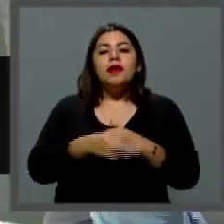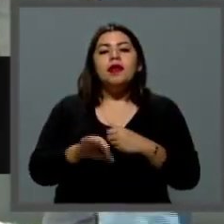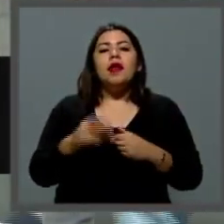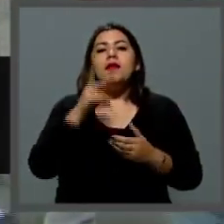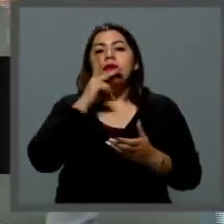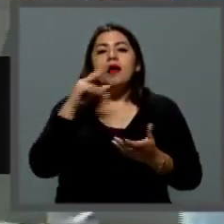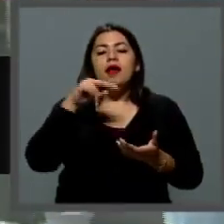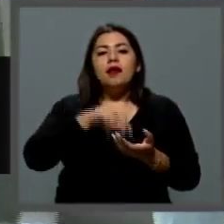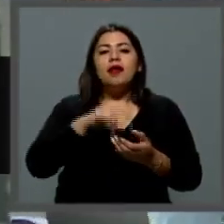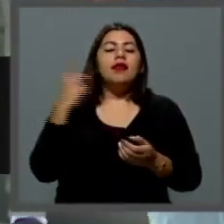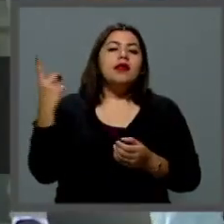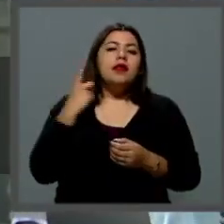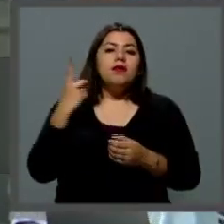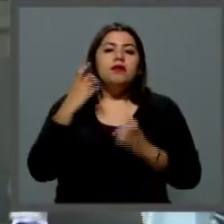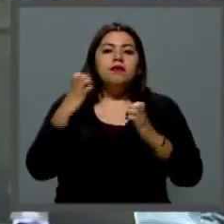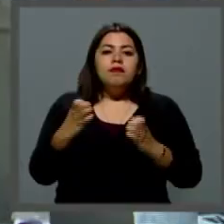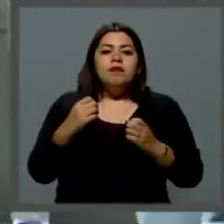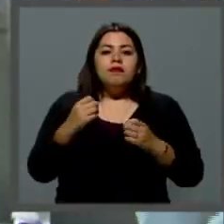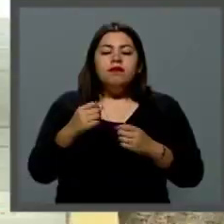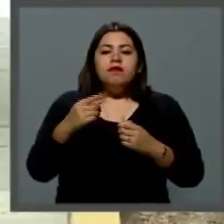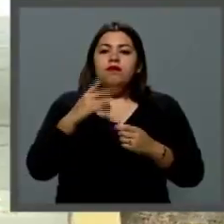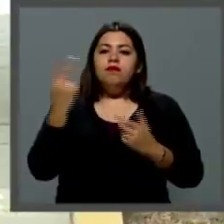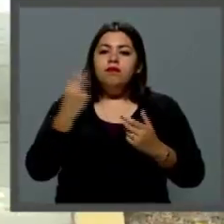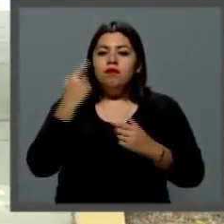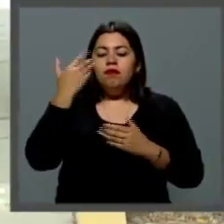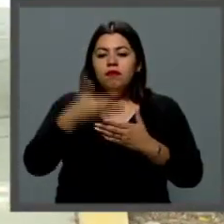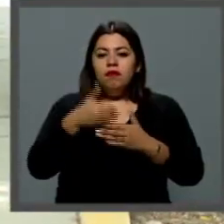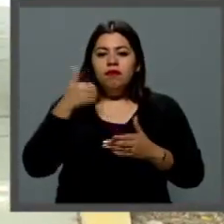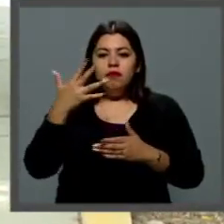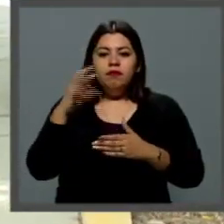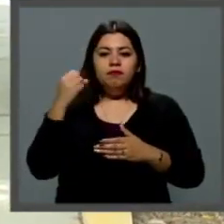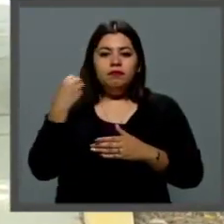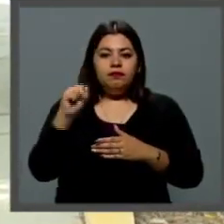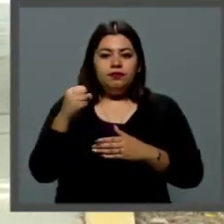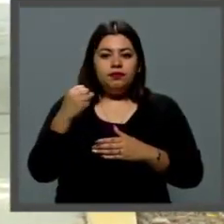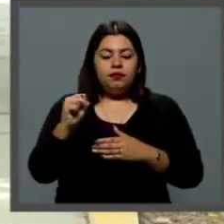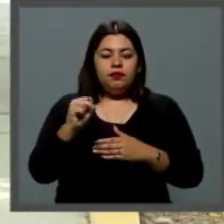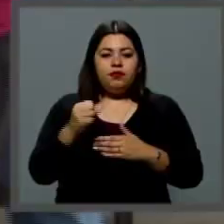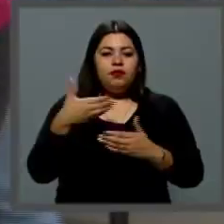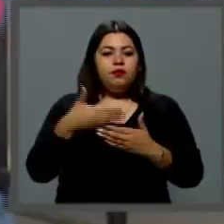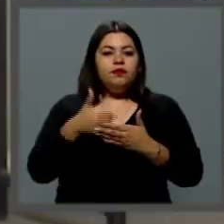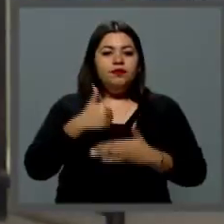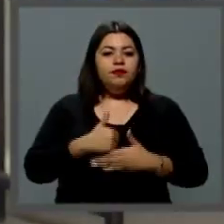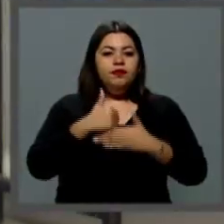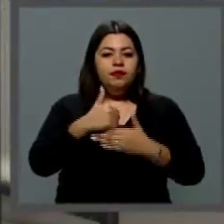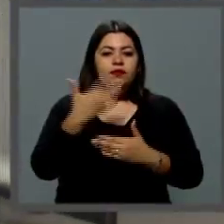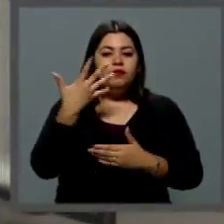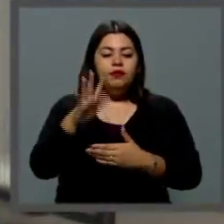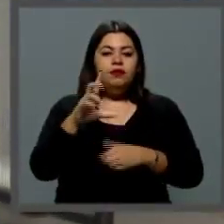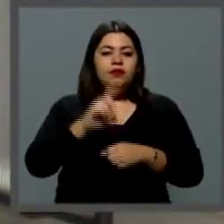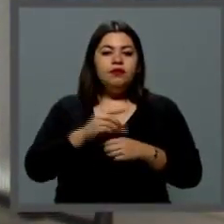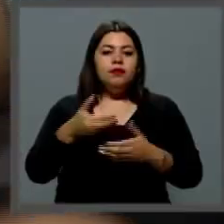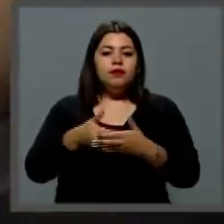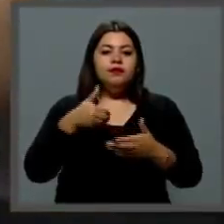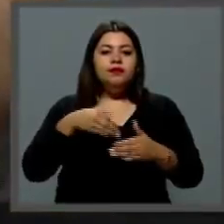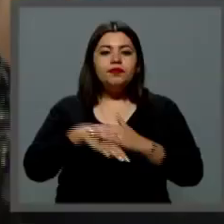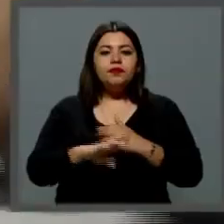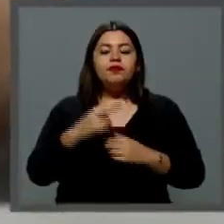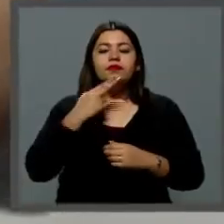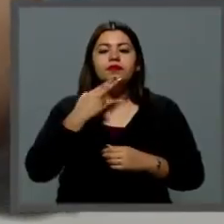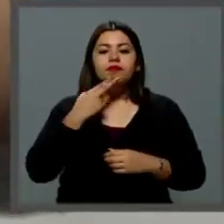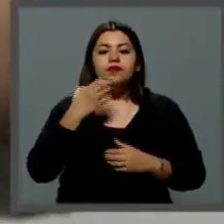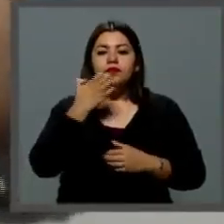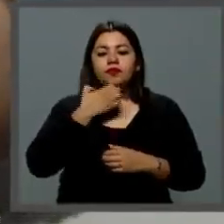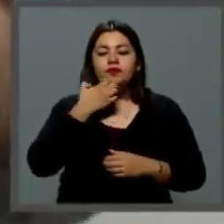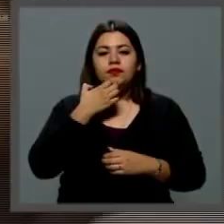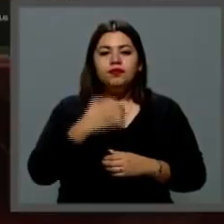las impugnaciones a diputados se tendrán que resolver antes del 5 de septiembre y las de ayuntamientos 10 días antes de entrar en funciones.